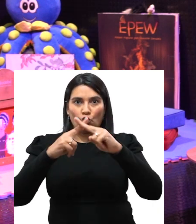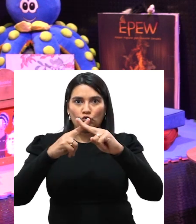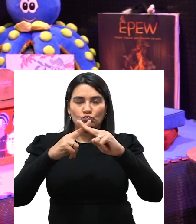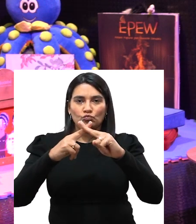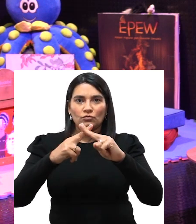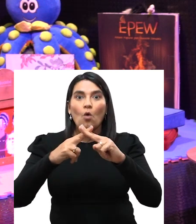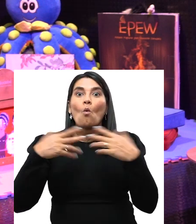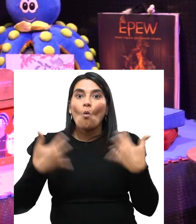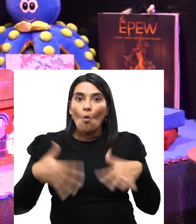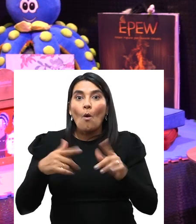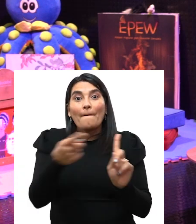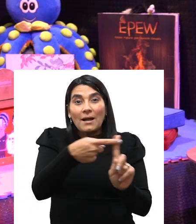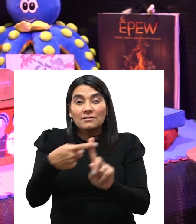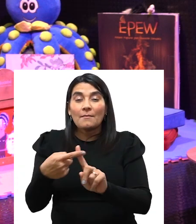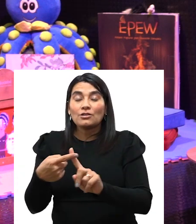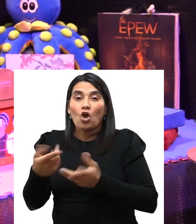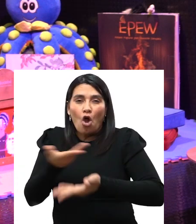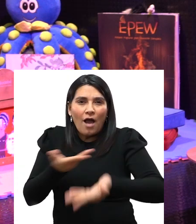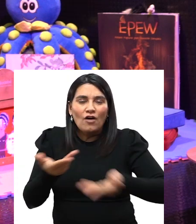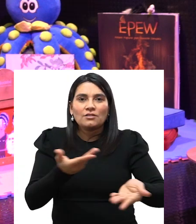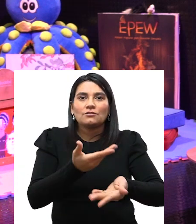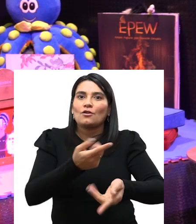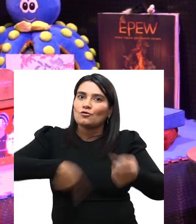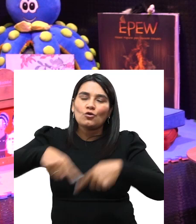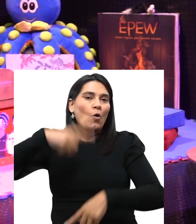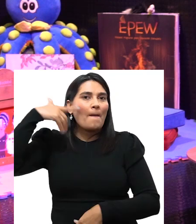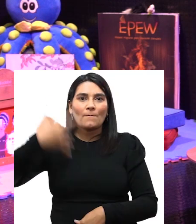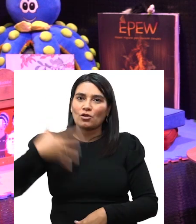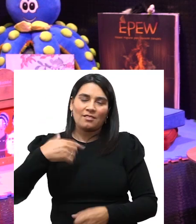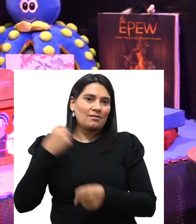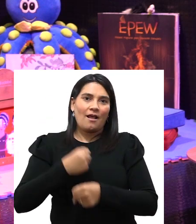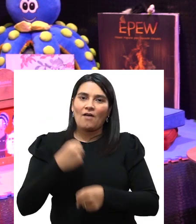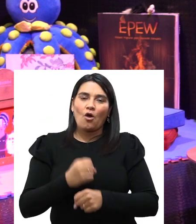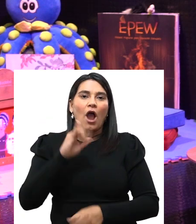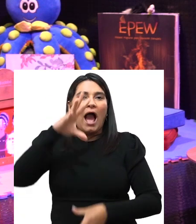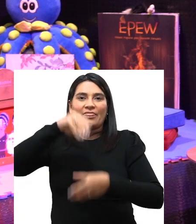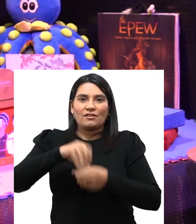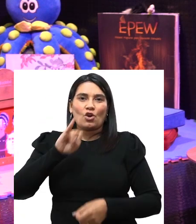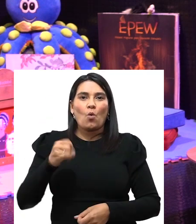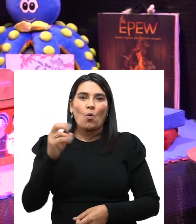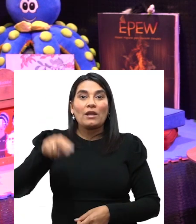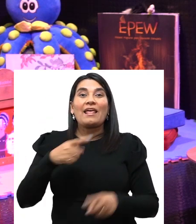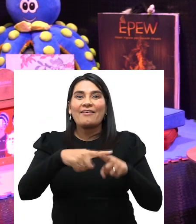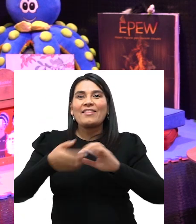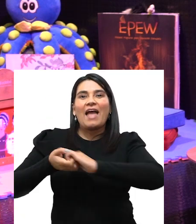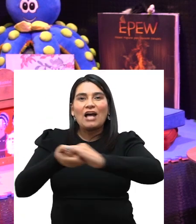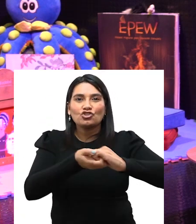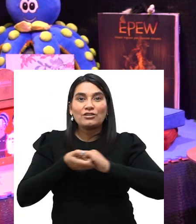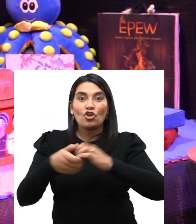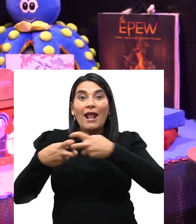y la participación son ejes transversales para nuestra institución, y en ese sentido el rol de las asociaciones gremiales es